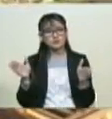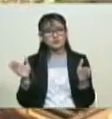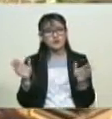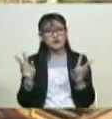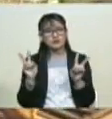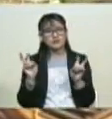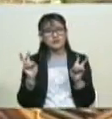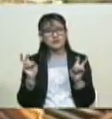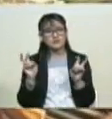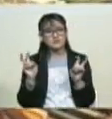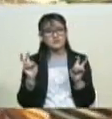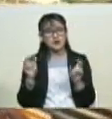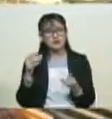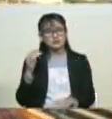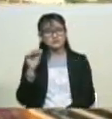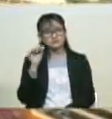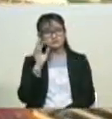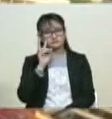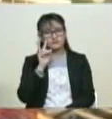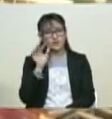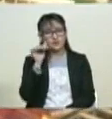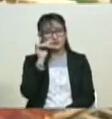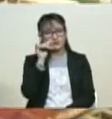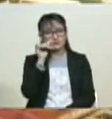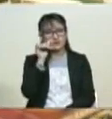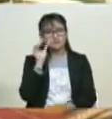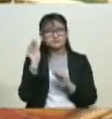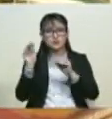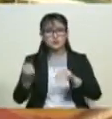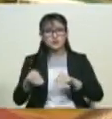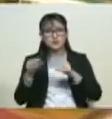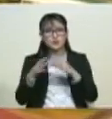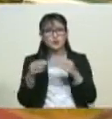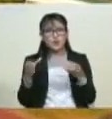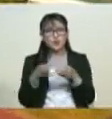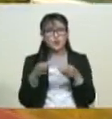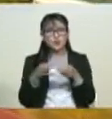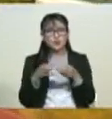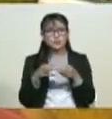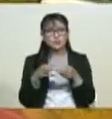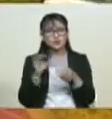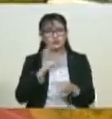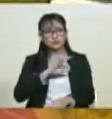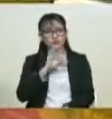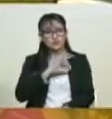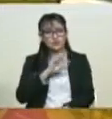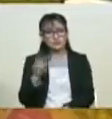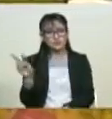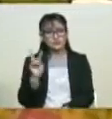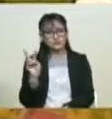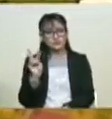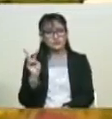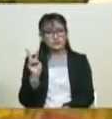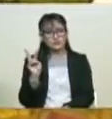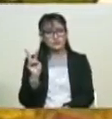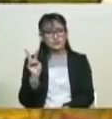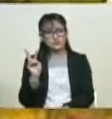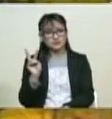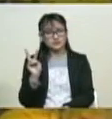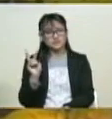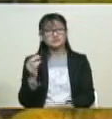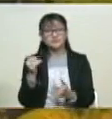área impresa y audiovisual como parte del llamado que ha hecho a todos los sectores de la sociedad venezolana con el